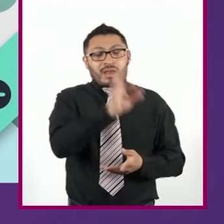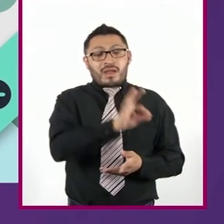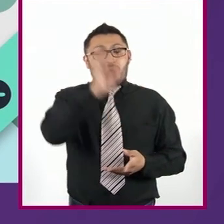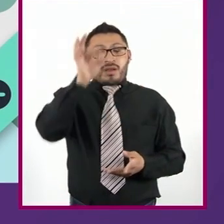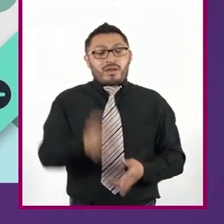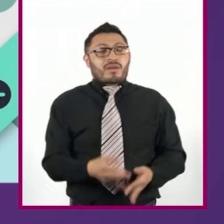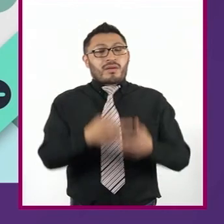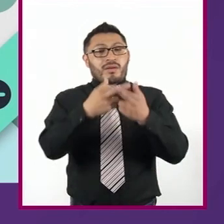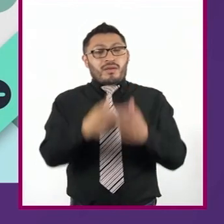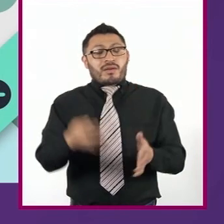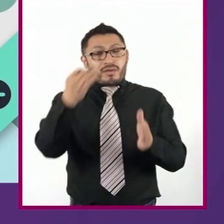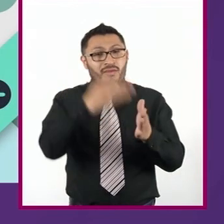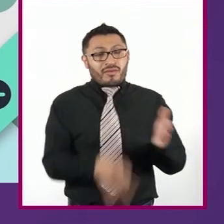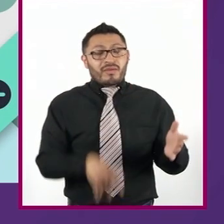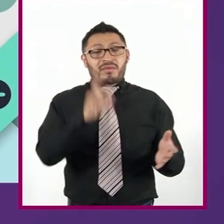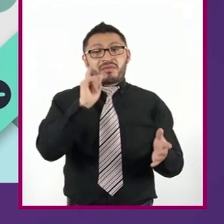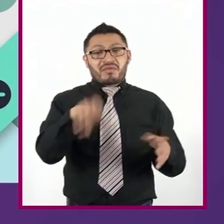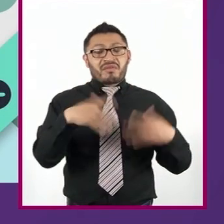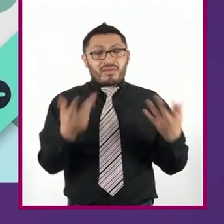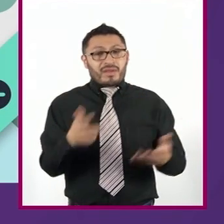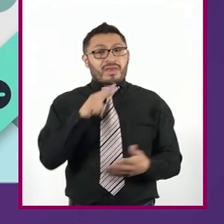porcentaje restante es